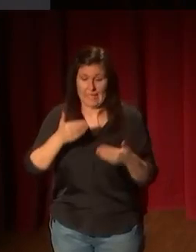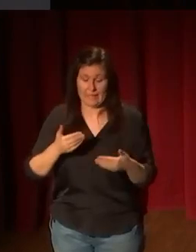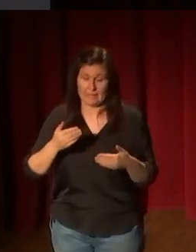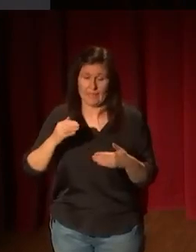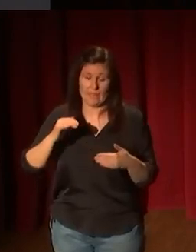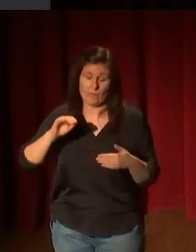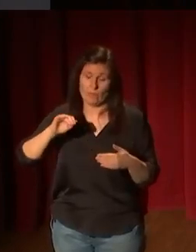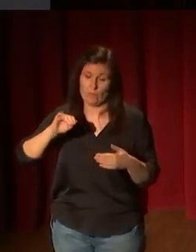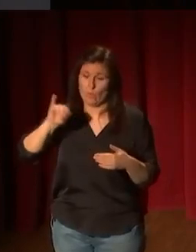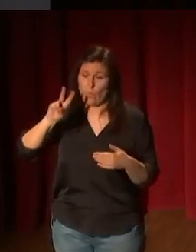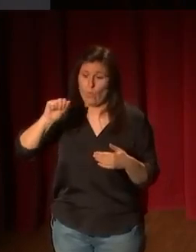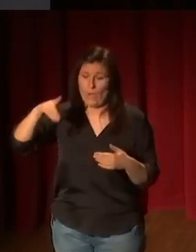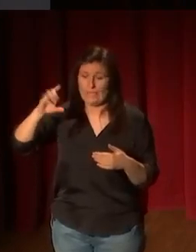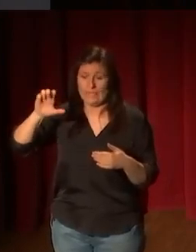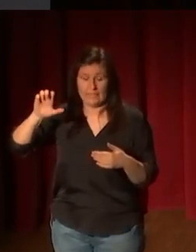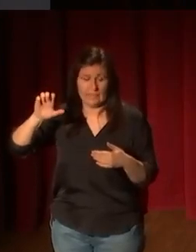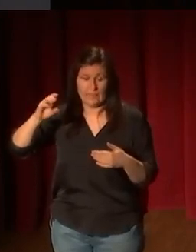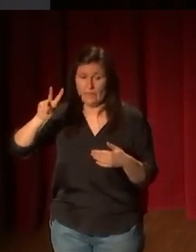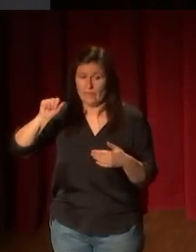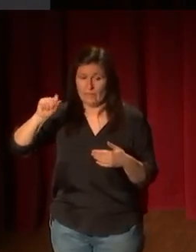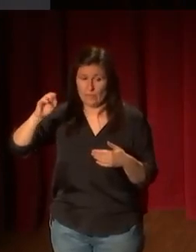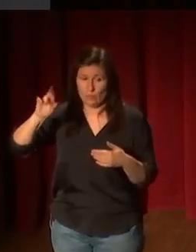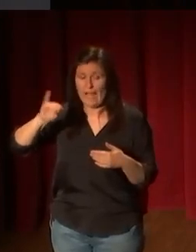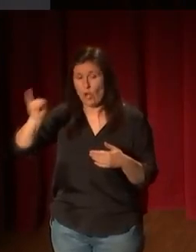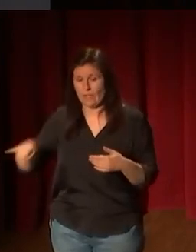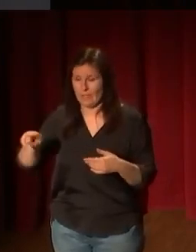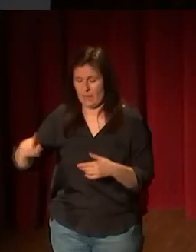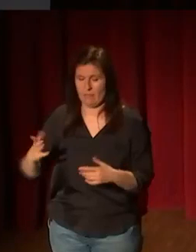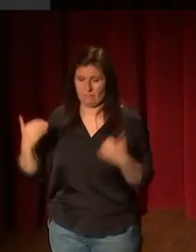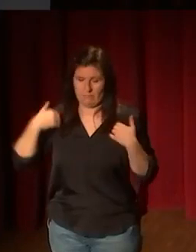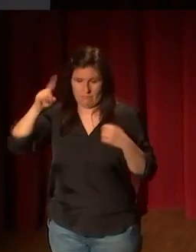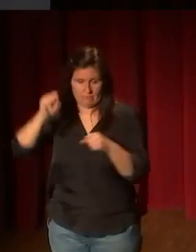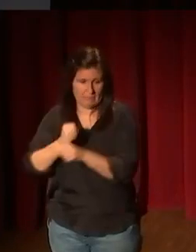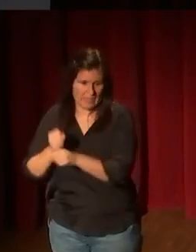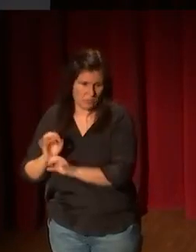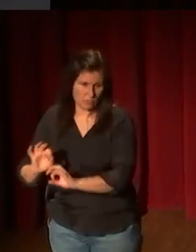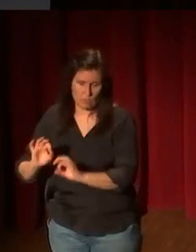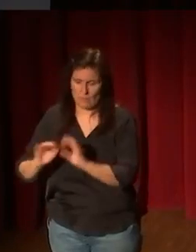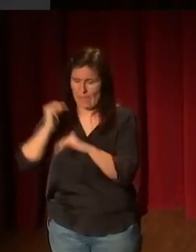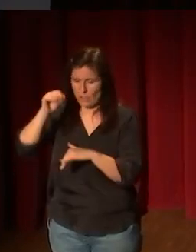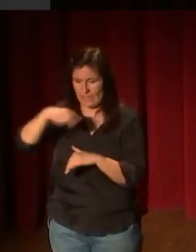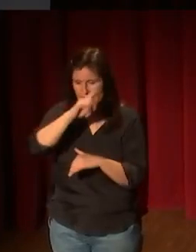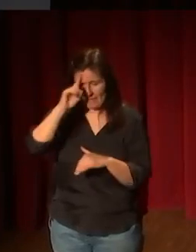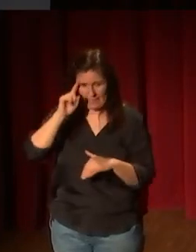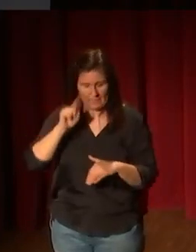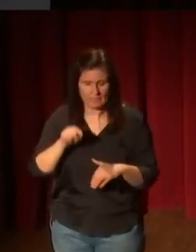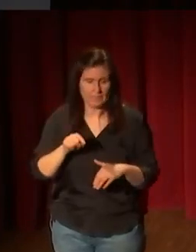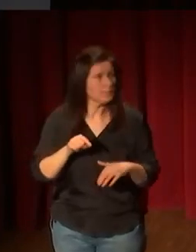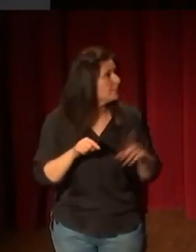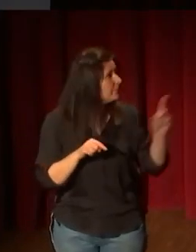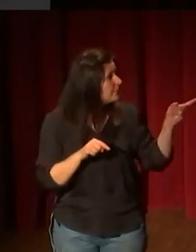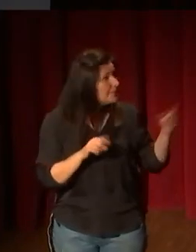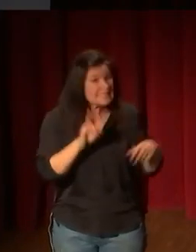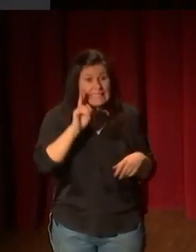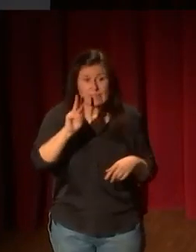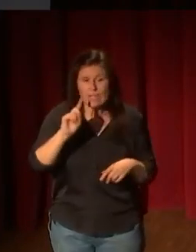de villano y perdón de ventura rodríguez que entonces era maestro mayor de la villa de madrid pues si se fijan ustedes